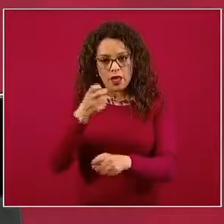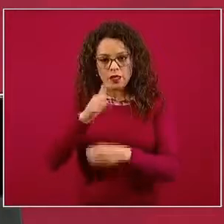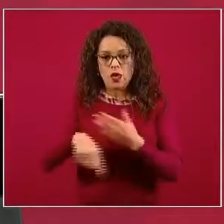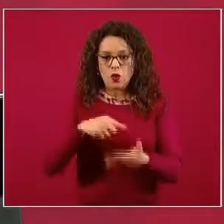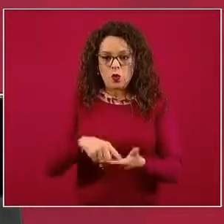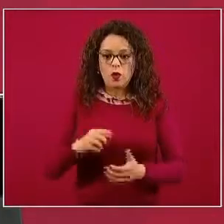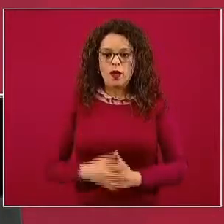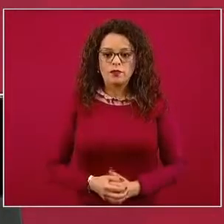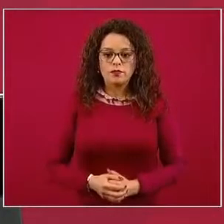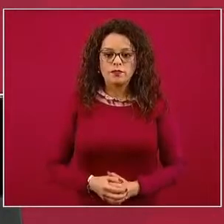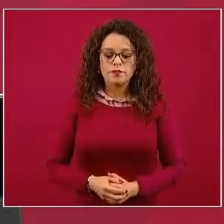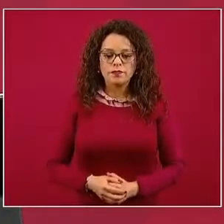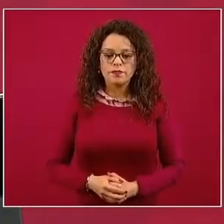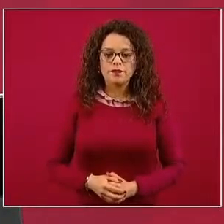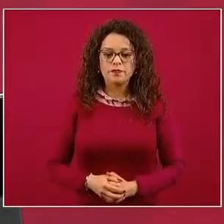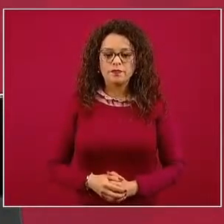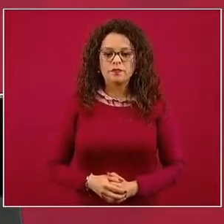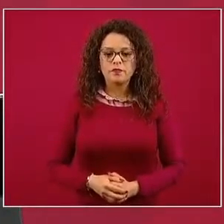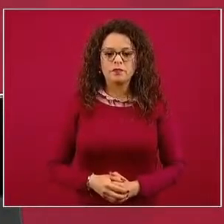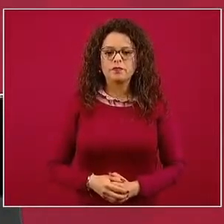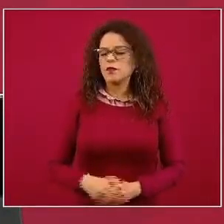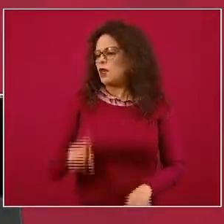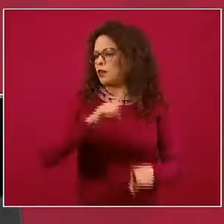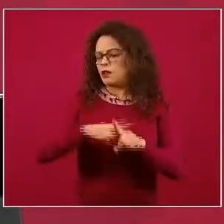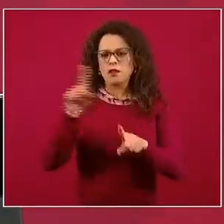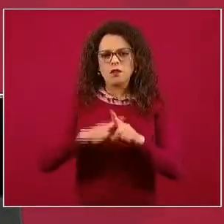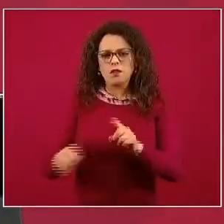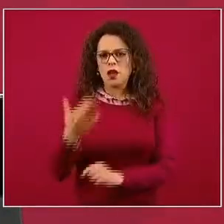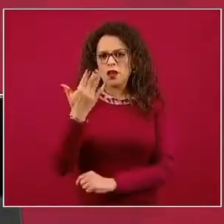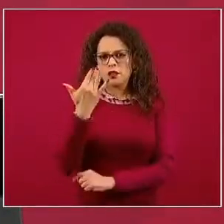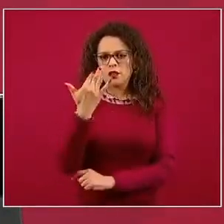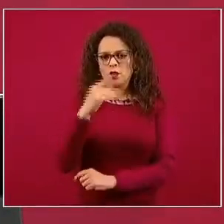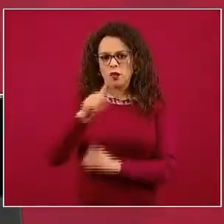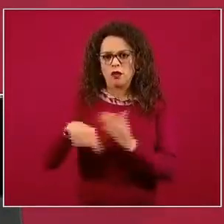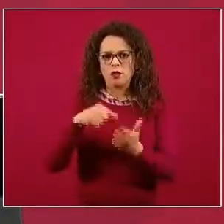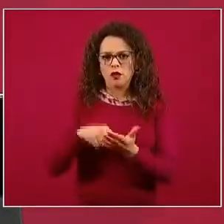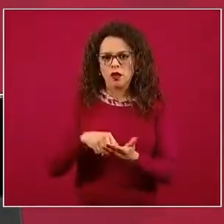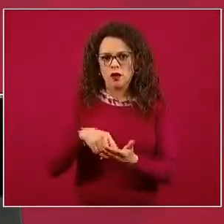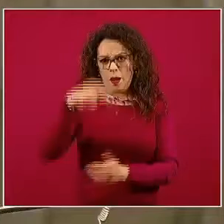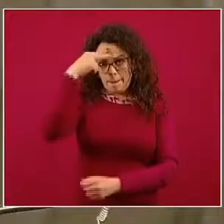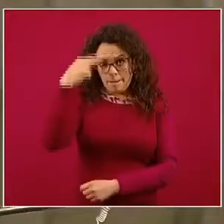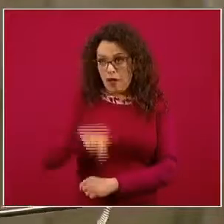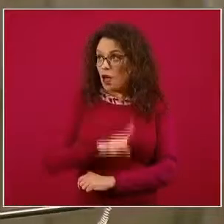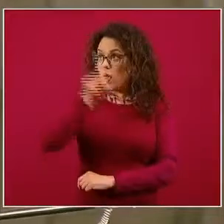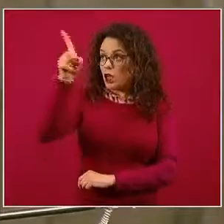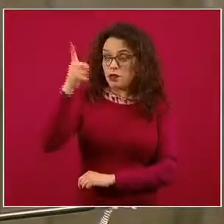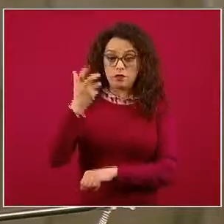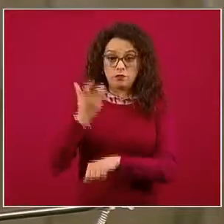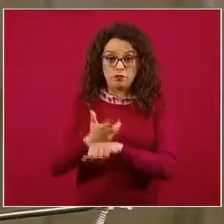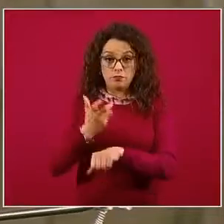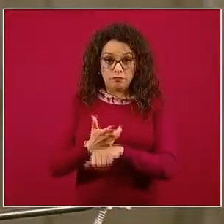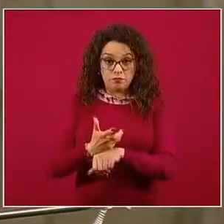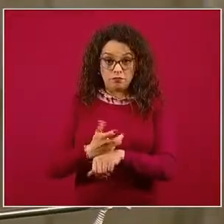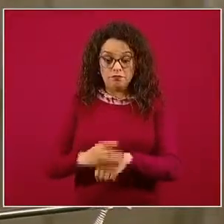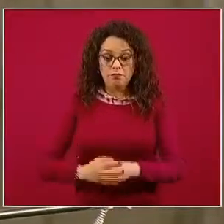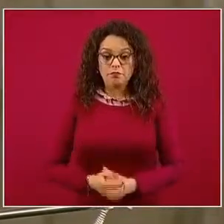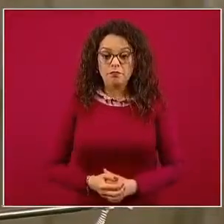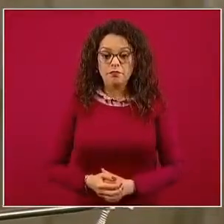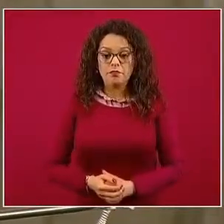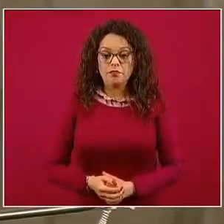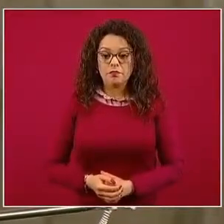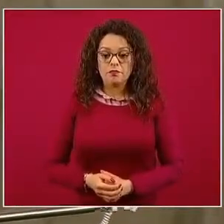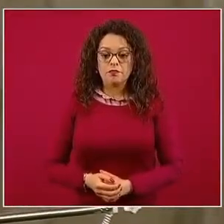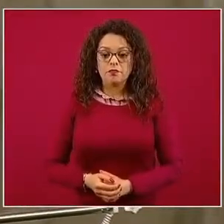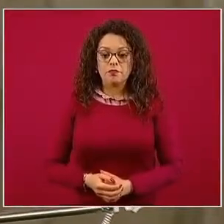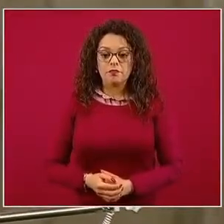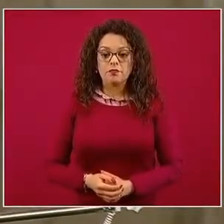mexicanos en cualquiera de los 50 consulados de México en Estados Unidos. Estamos viendo si es posible que